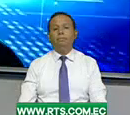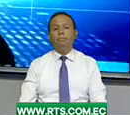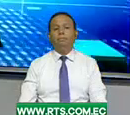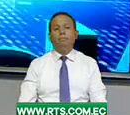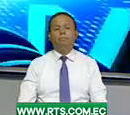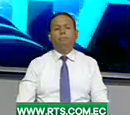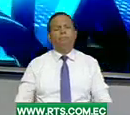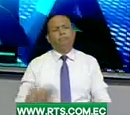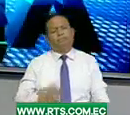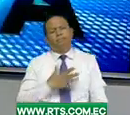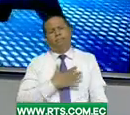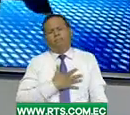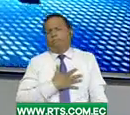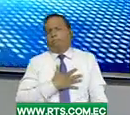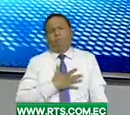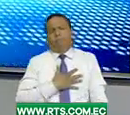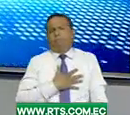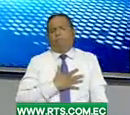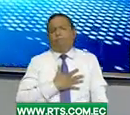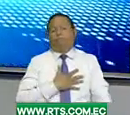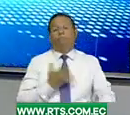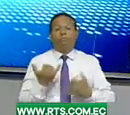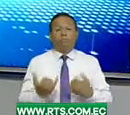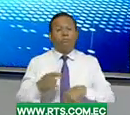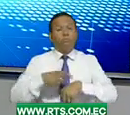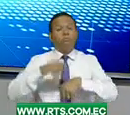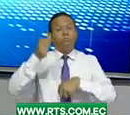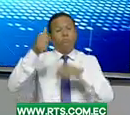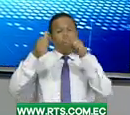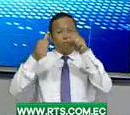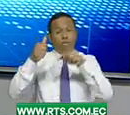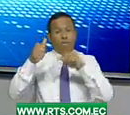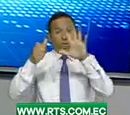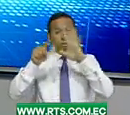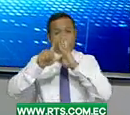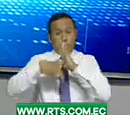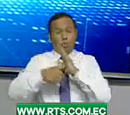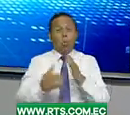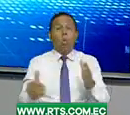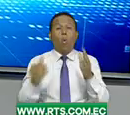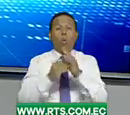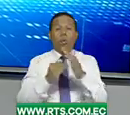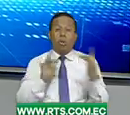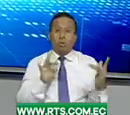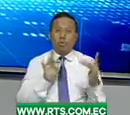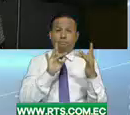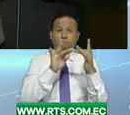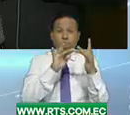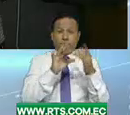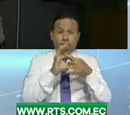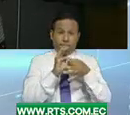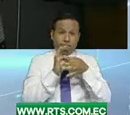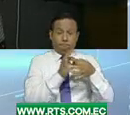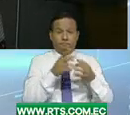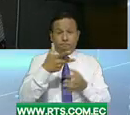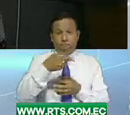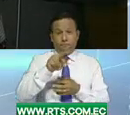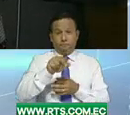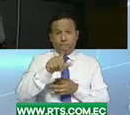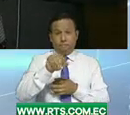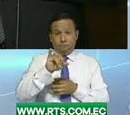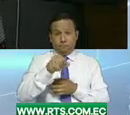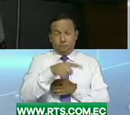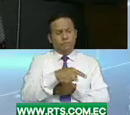Terrible noticia. Y bien, cuando son las 22:05, retomamos la comunicación con Charlie Pisa. Por favor, Charlie, coméntanos más